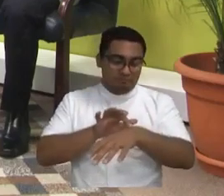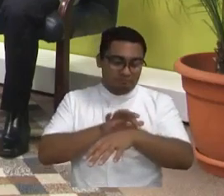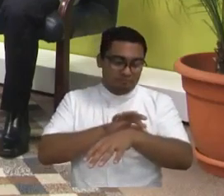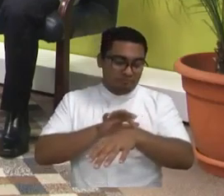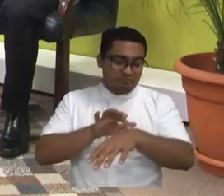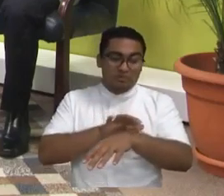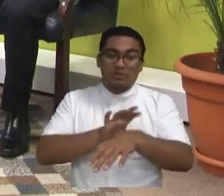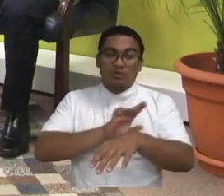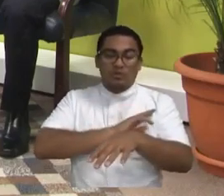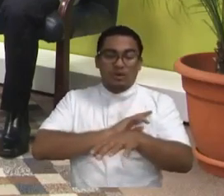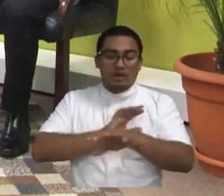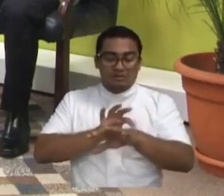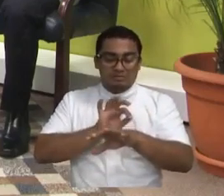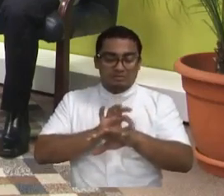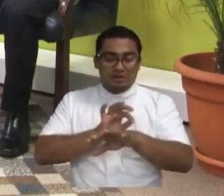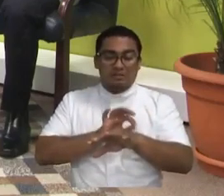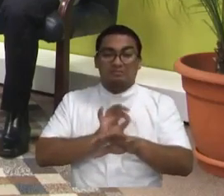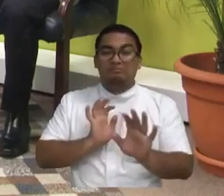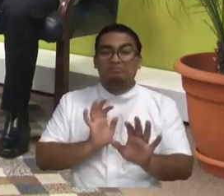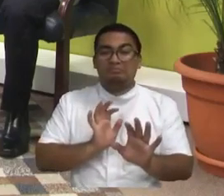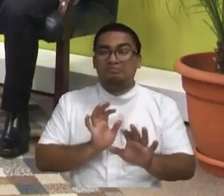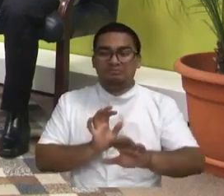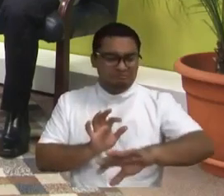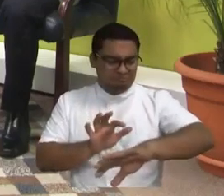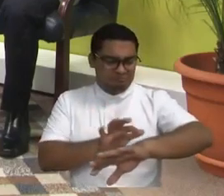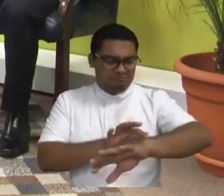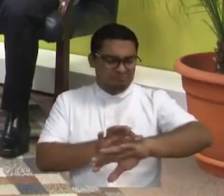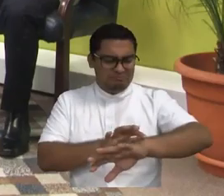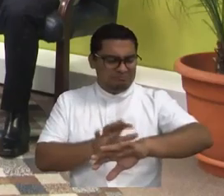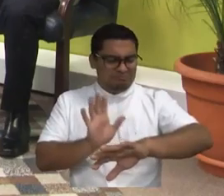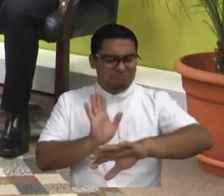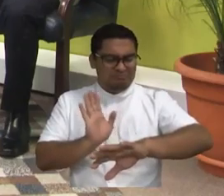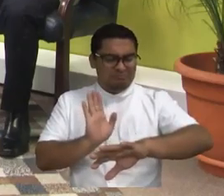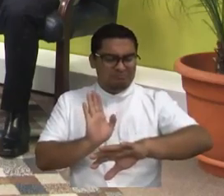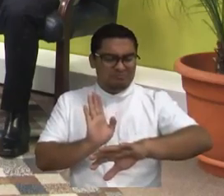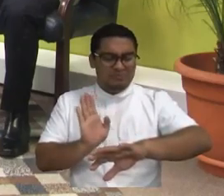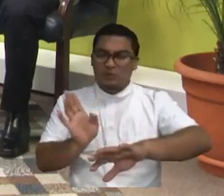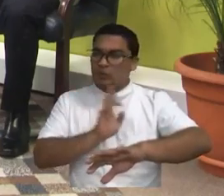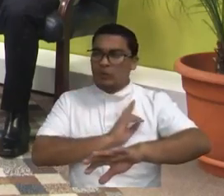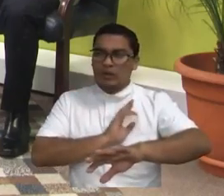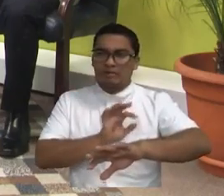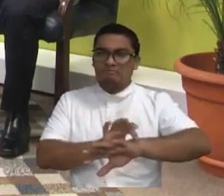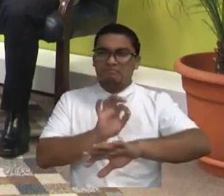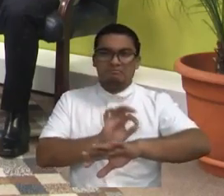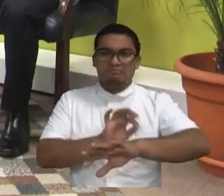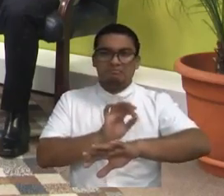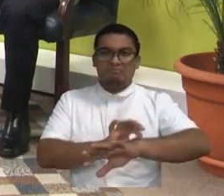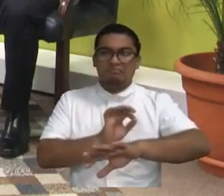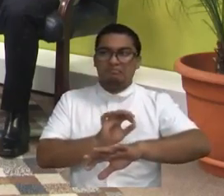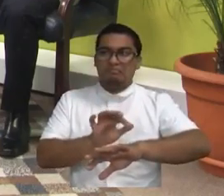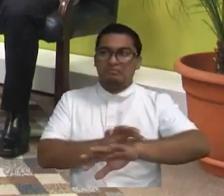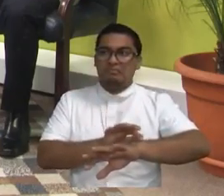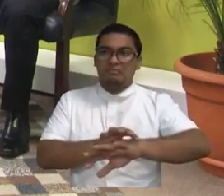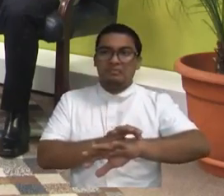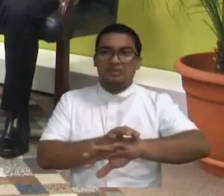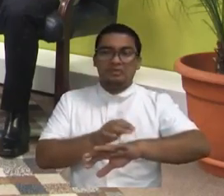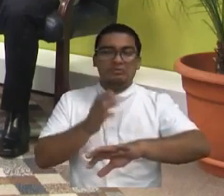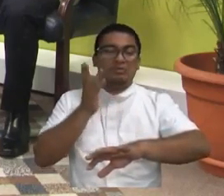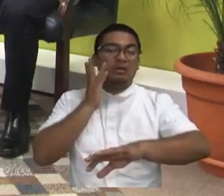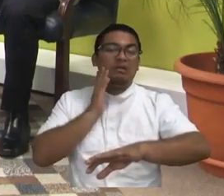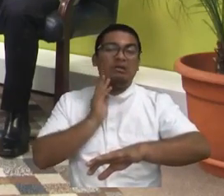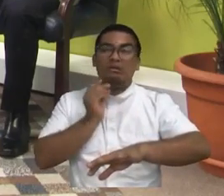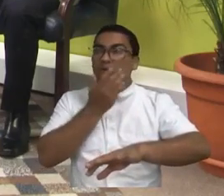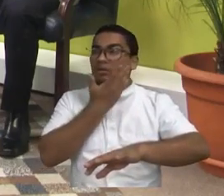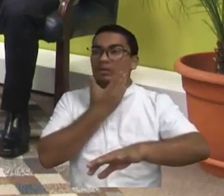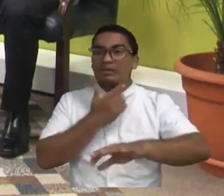se pierde el pelo. Entonces vamos a ver una mancha blanca que no tiene pelo y que además no suda tampoco, porque también